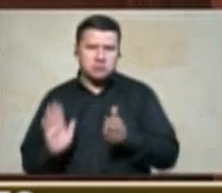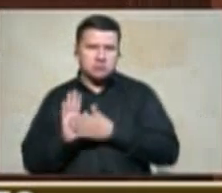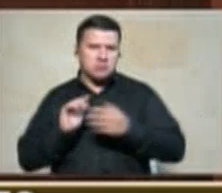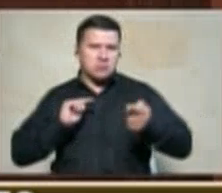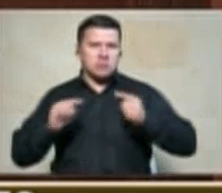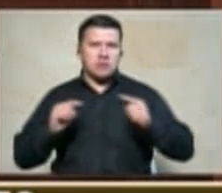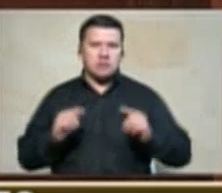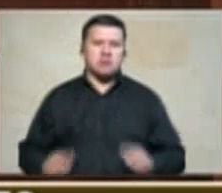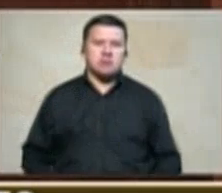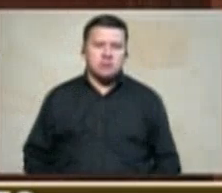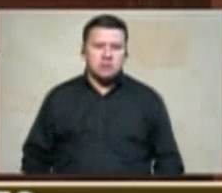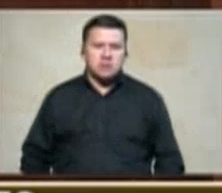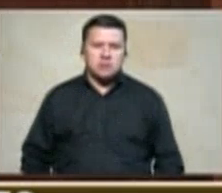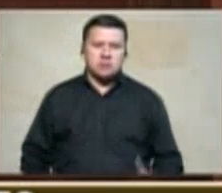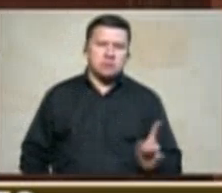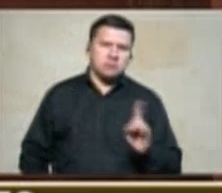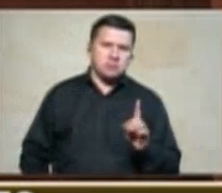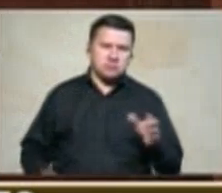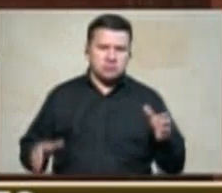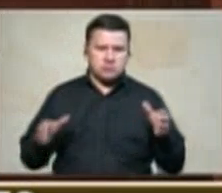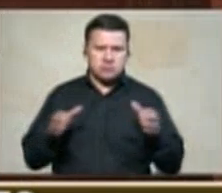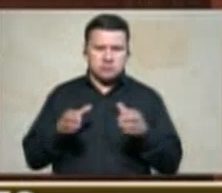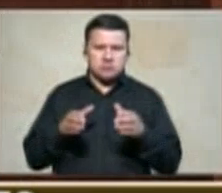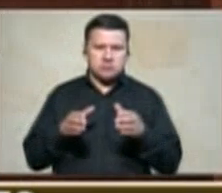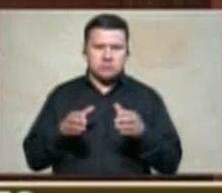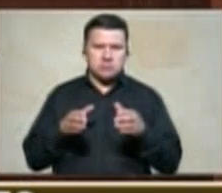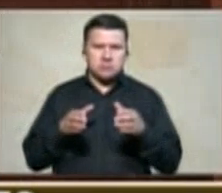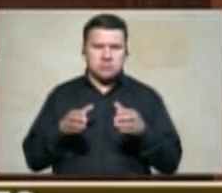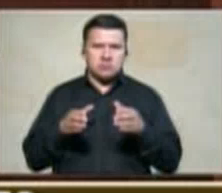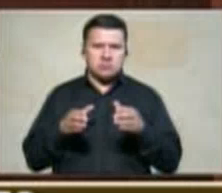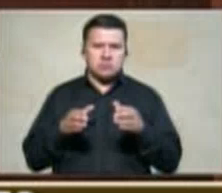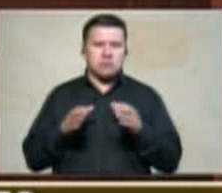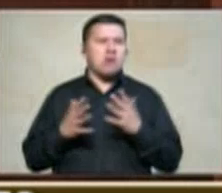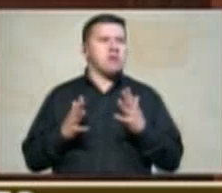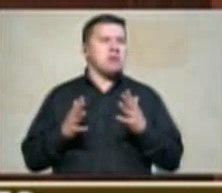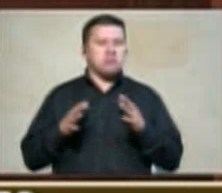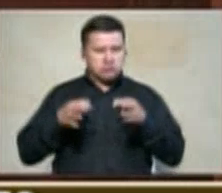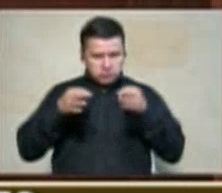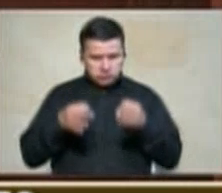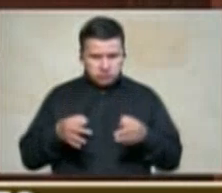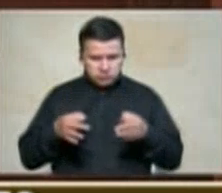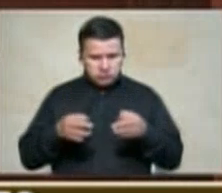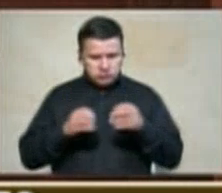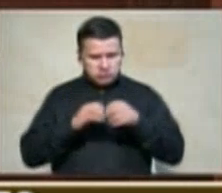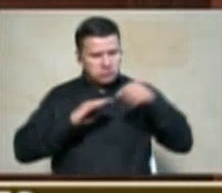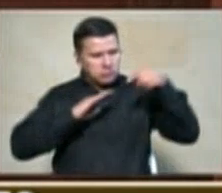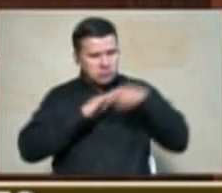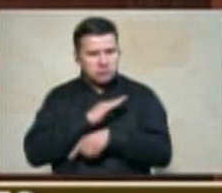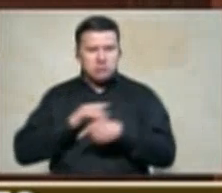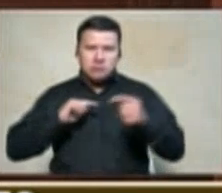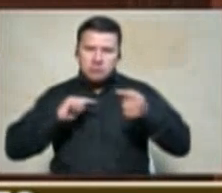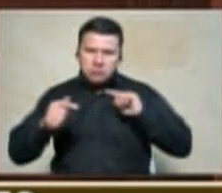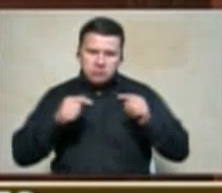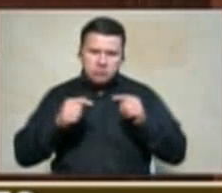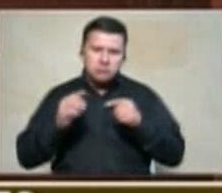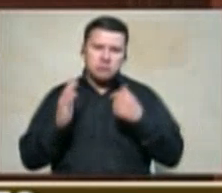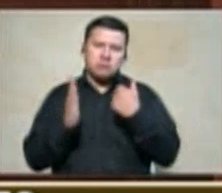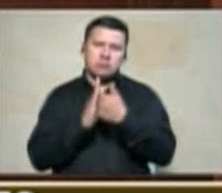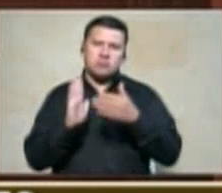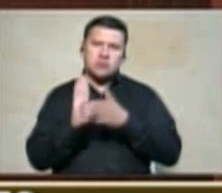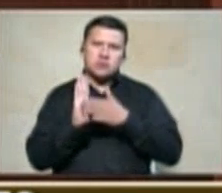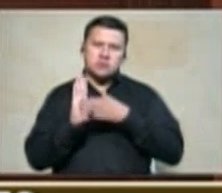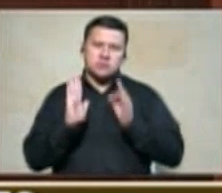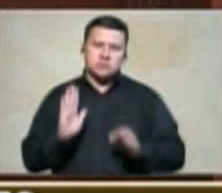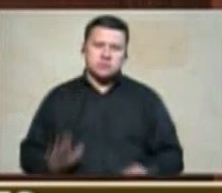debate que se dio, que no fue de poca monta, sino un debate profundo, un debate consistente y un